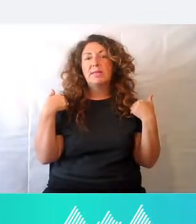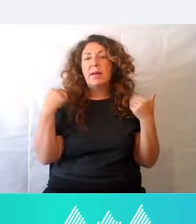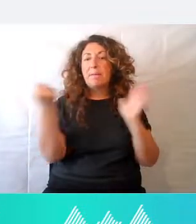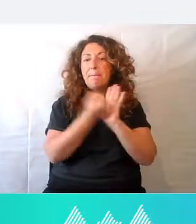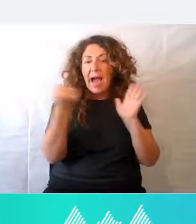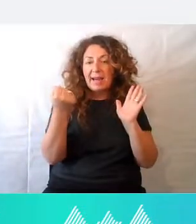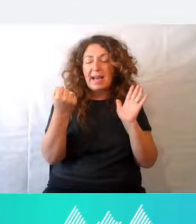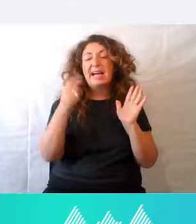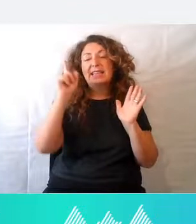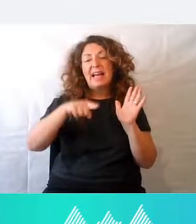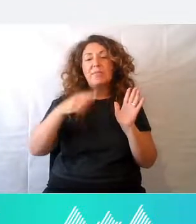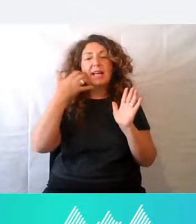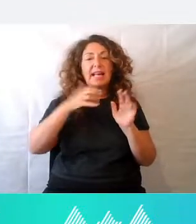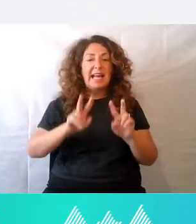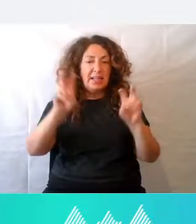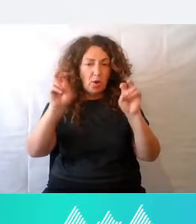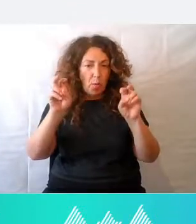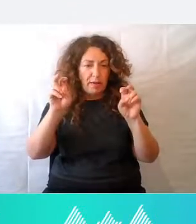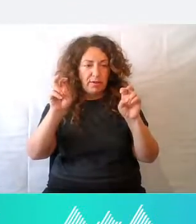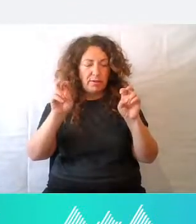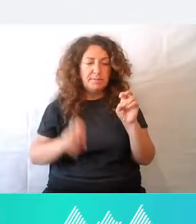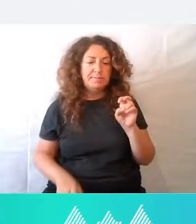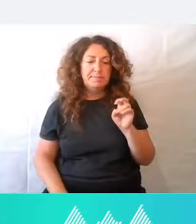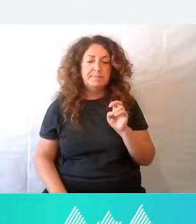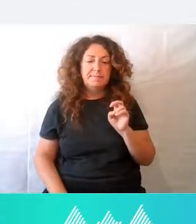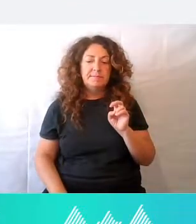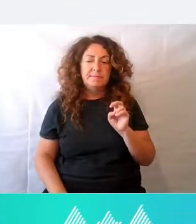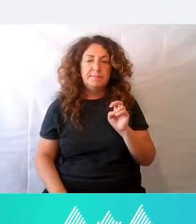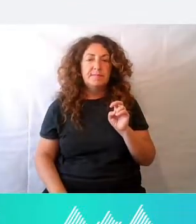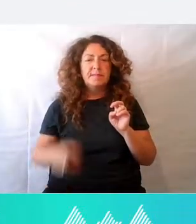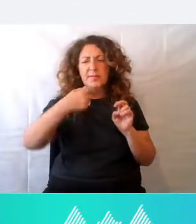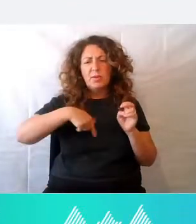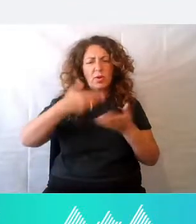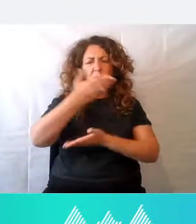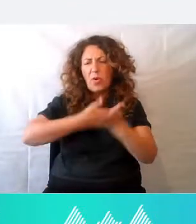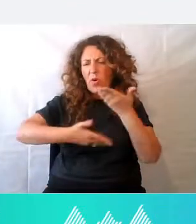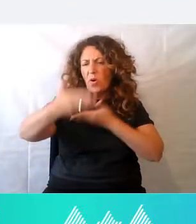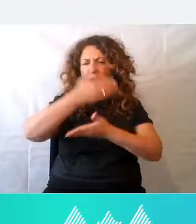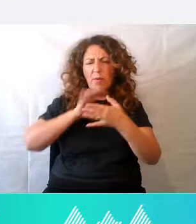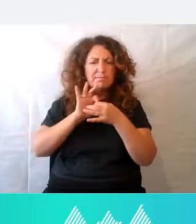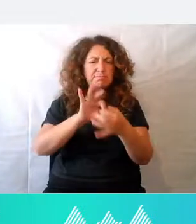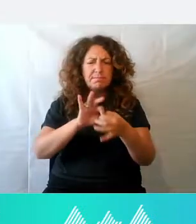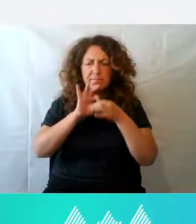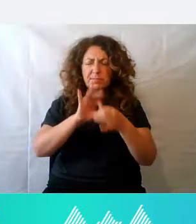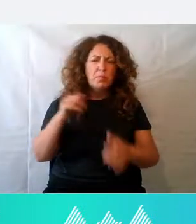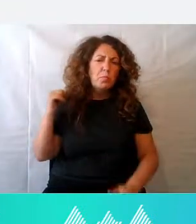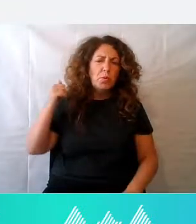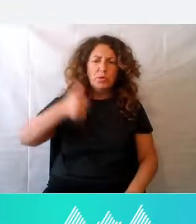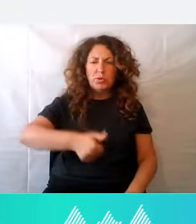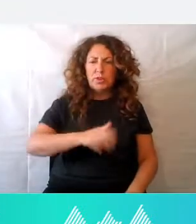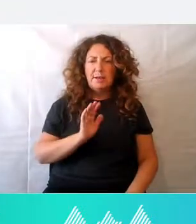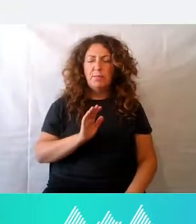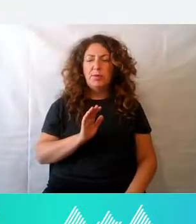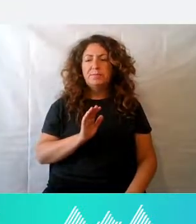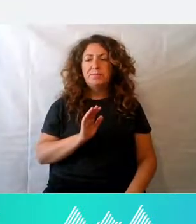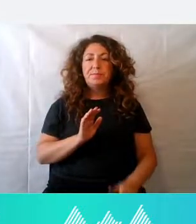compañía con la que también tenemos una colaboración estrechísima desde hace muchísimo tiempo pero miguel ángel no